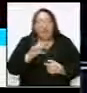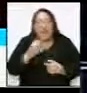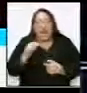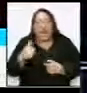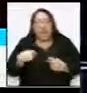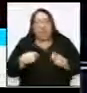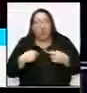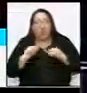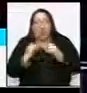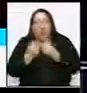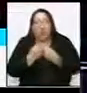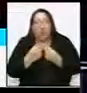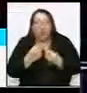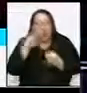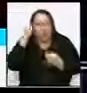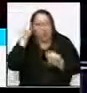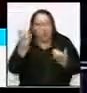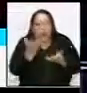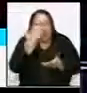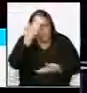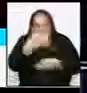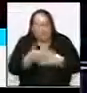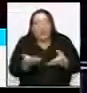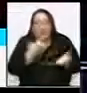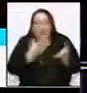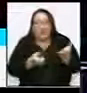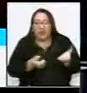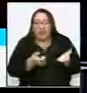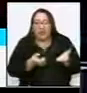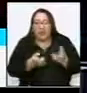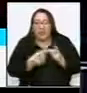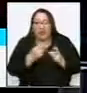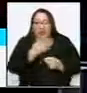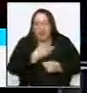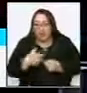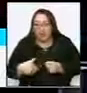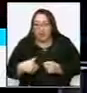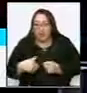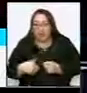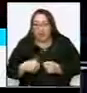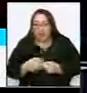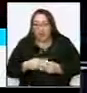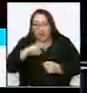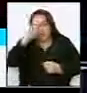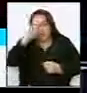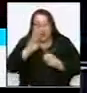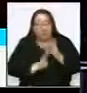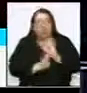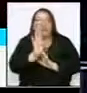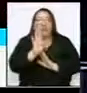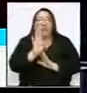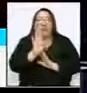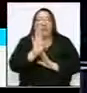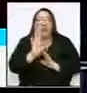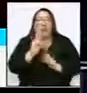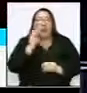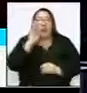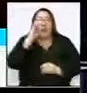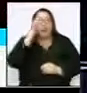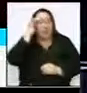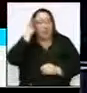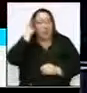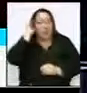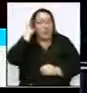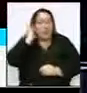partido reconocido, o sea el presidente de la República que surja por mandato popular en el